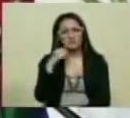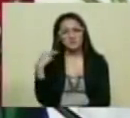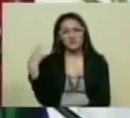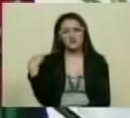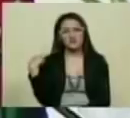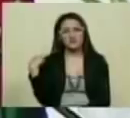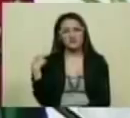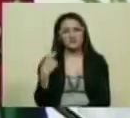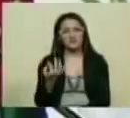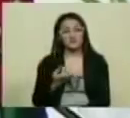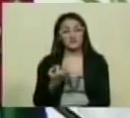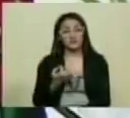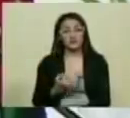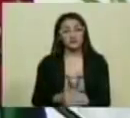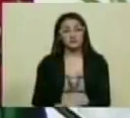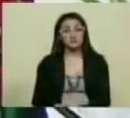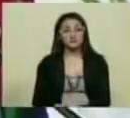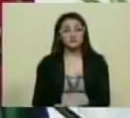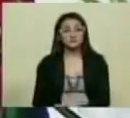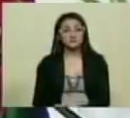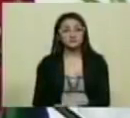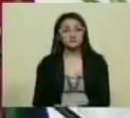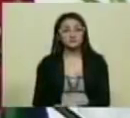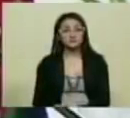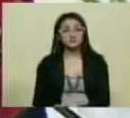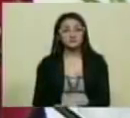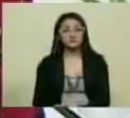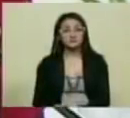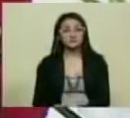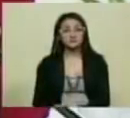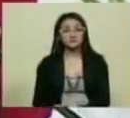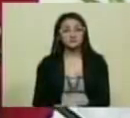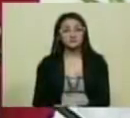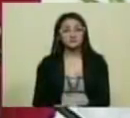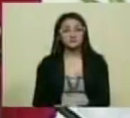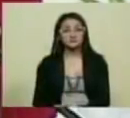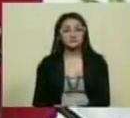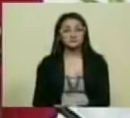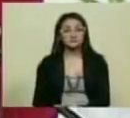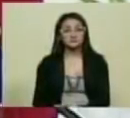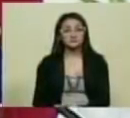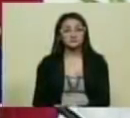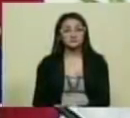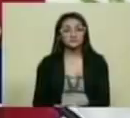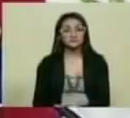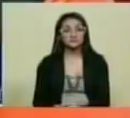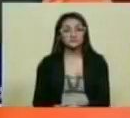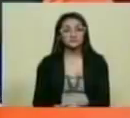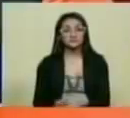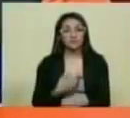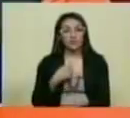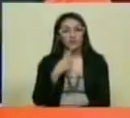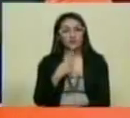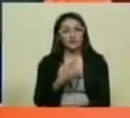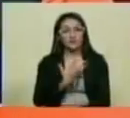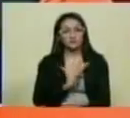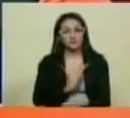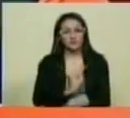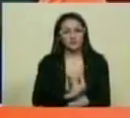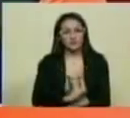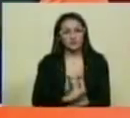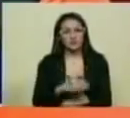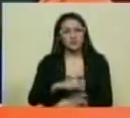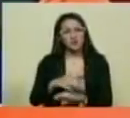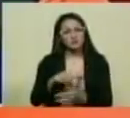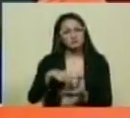ahí. ¿De verdad, Gladys? ¿De verdad? Esto lo digo con tristeza. ¿Por qué tú saltas por